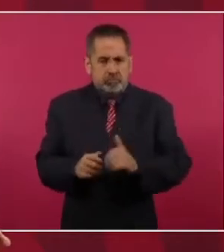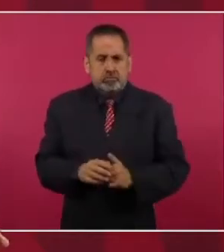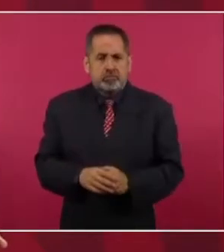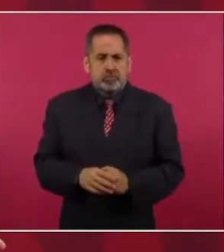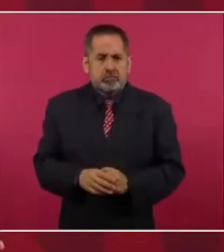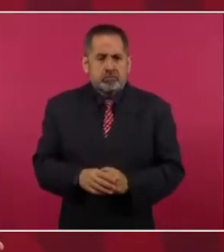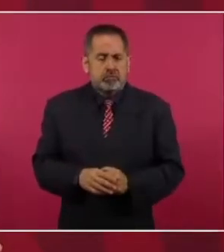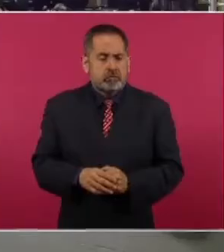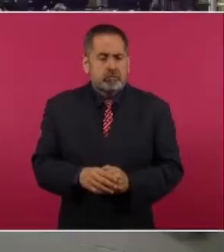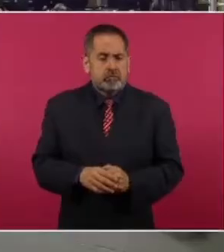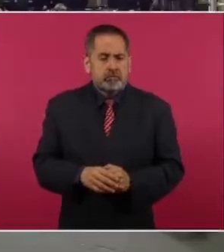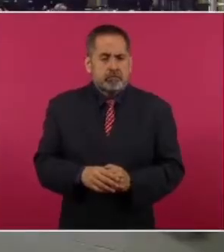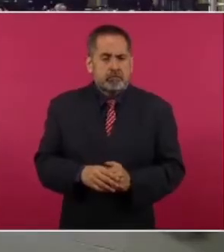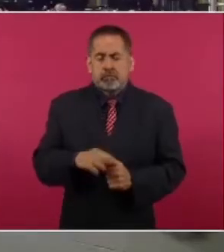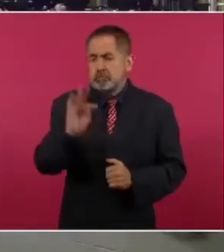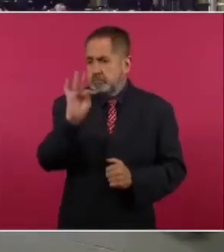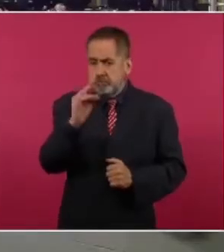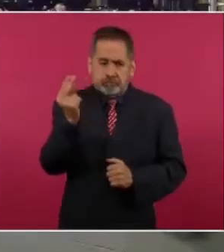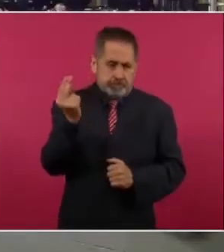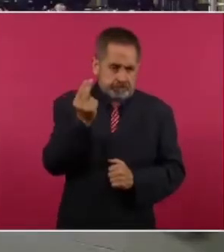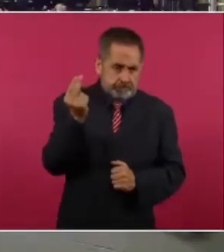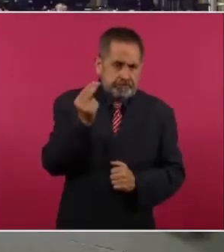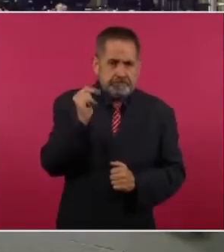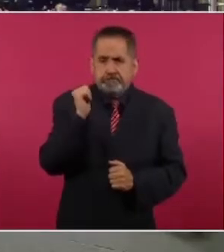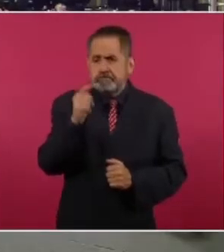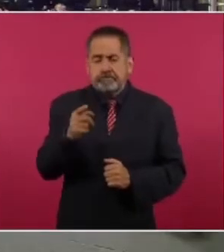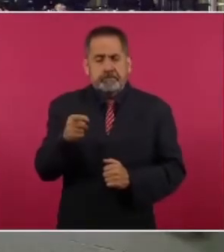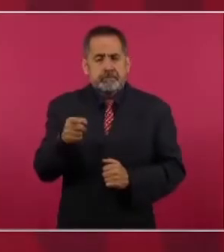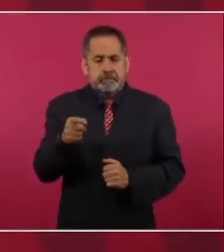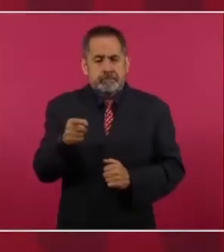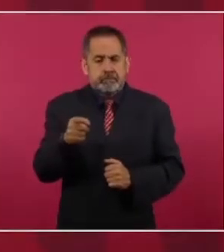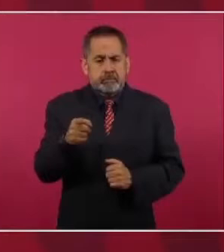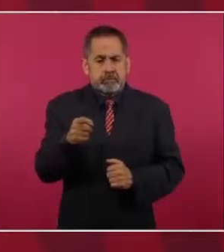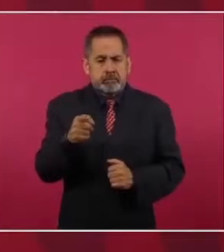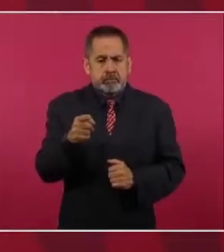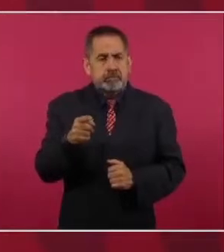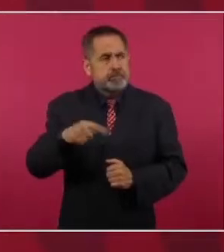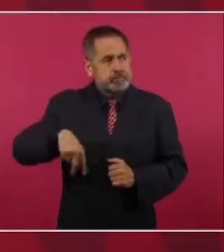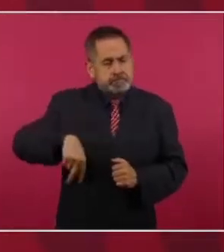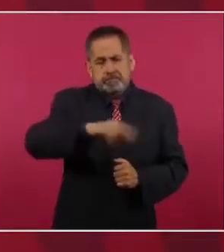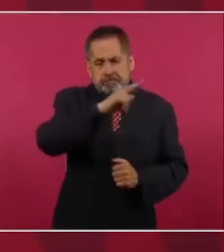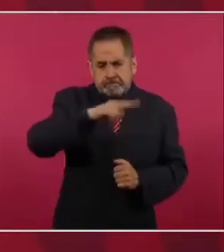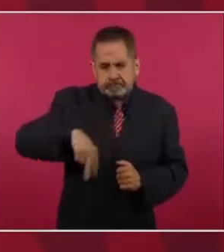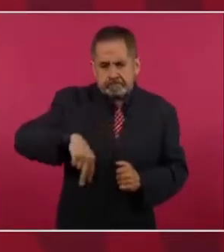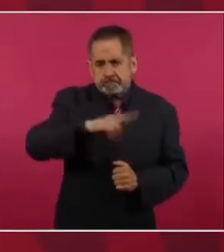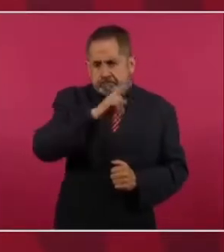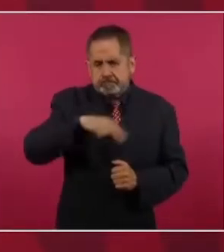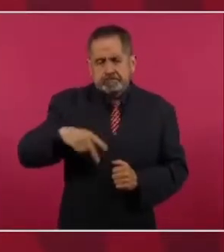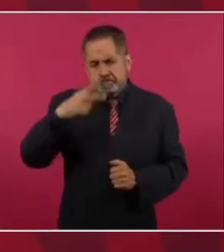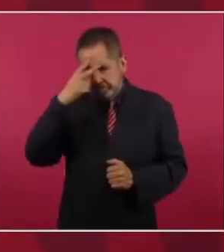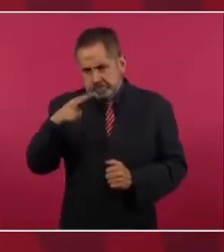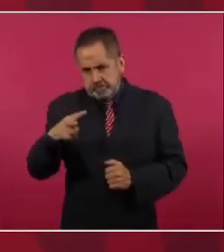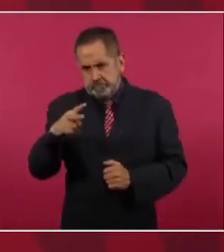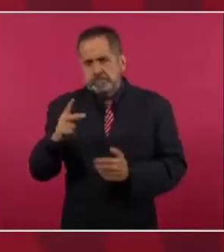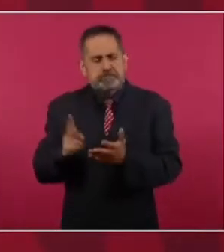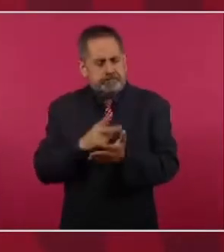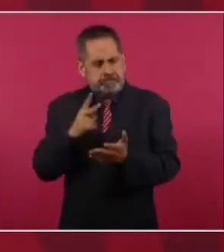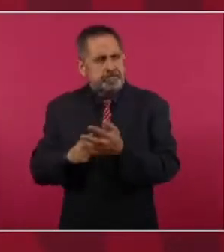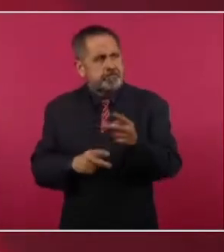Si se requiere, pues va a estar en México, pero constantemente va a estar